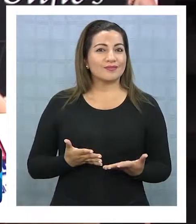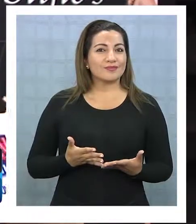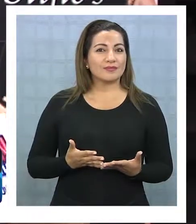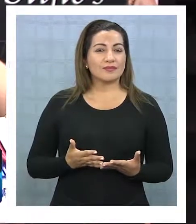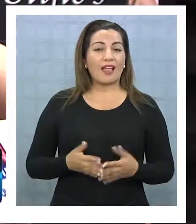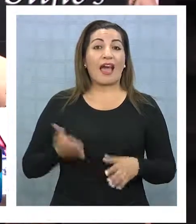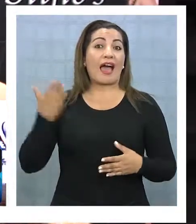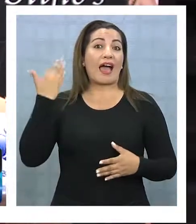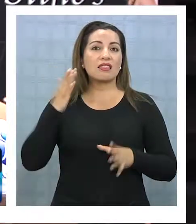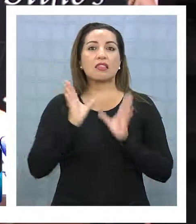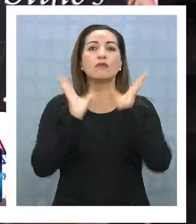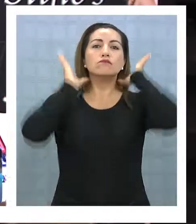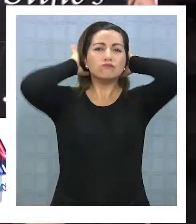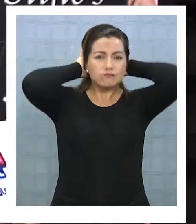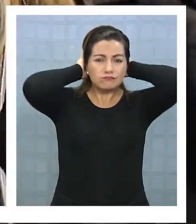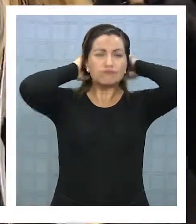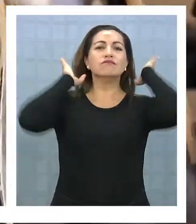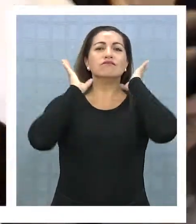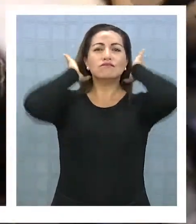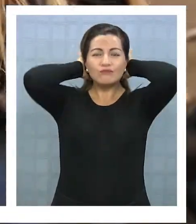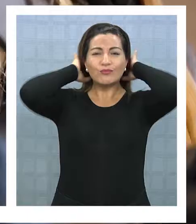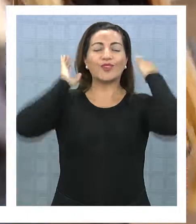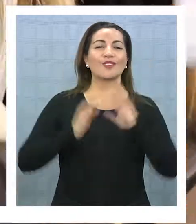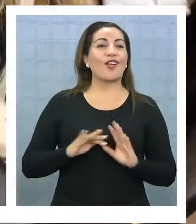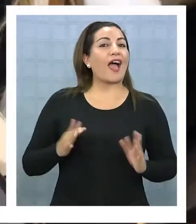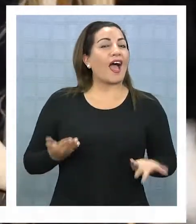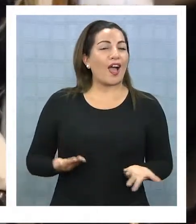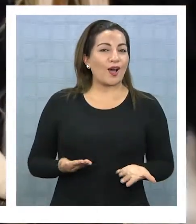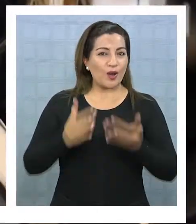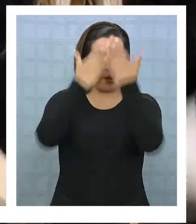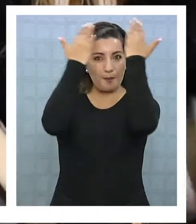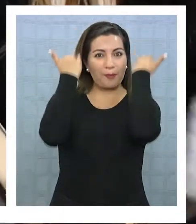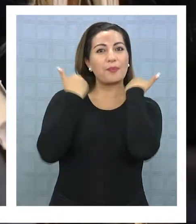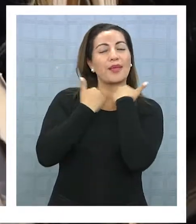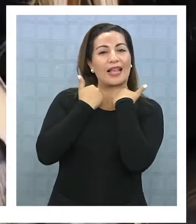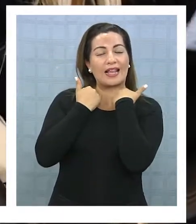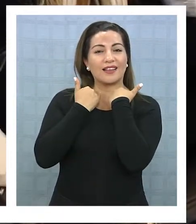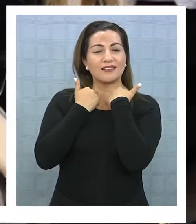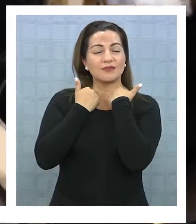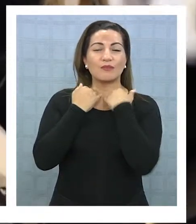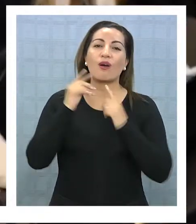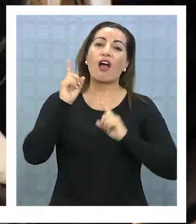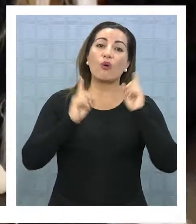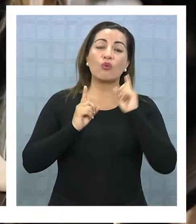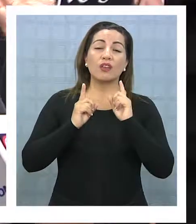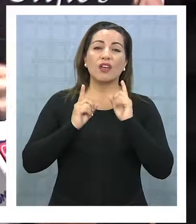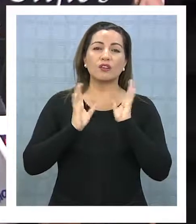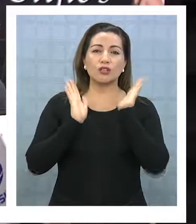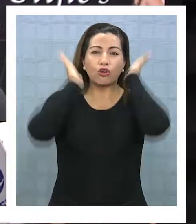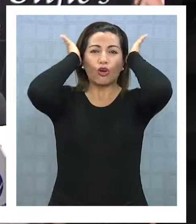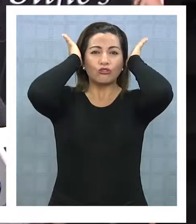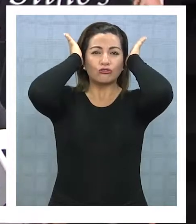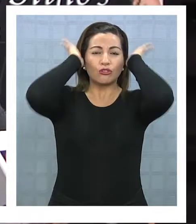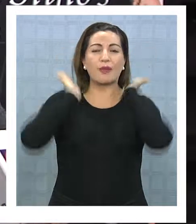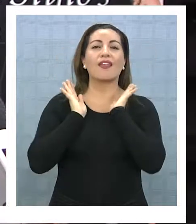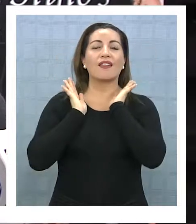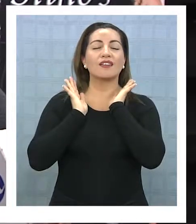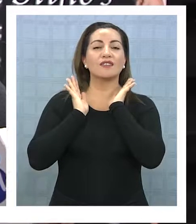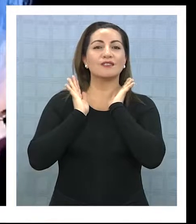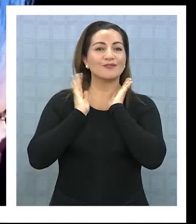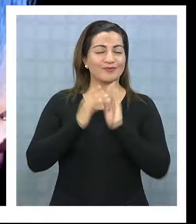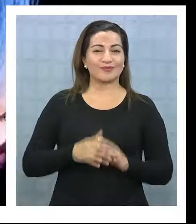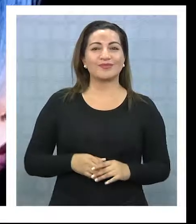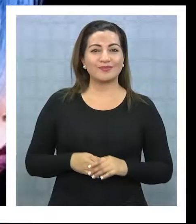dice, sometida al moño. Se está atreviendo malas melenas porque si no es de pelo largo es de pelo corto, pero se están atreviendo malas